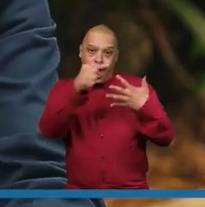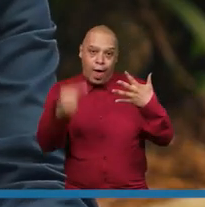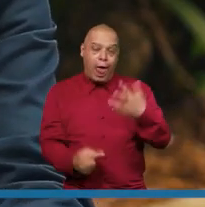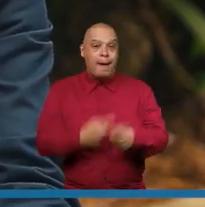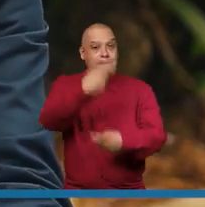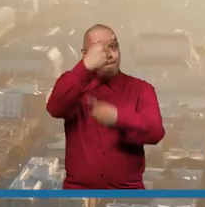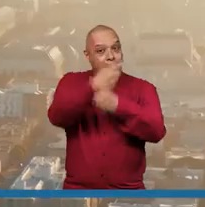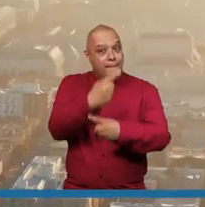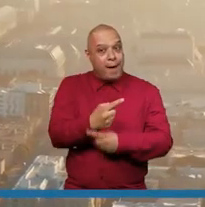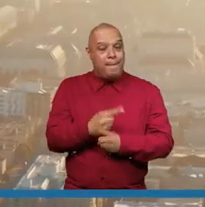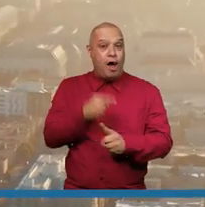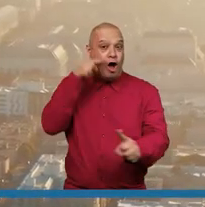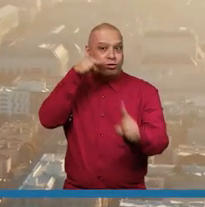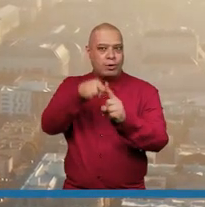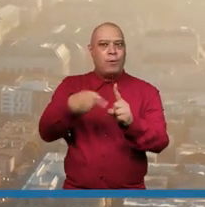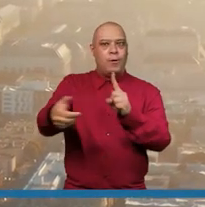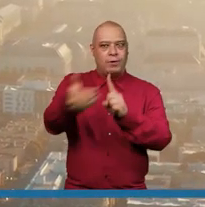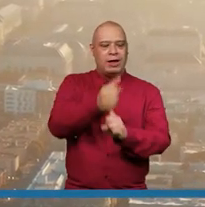estas metas trazadas.